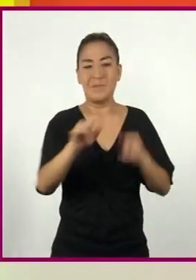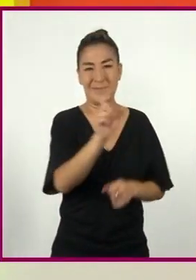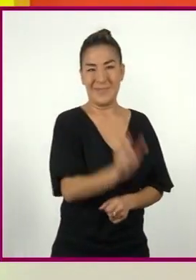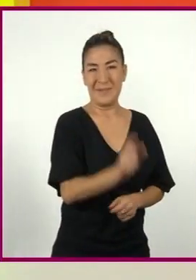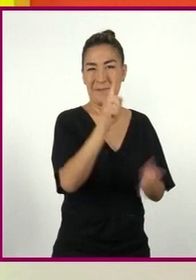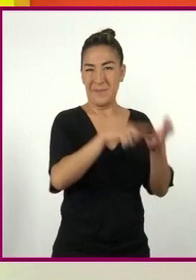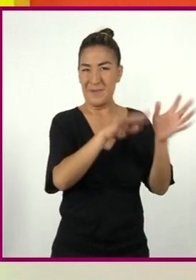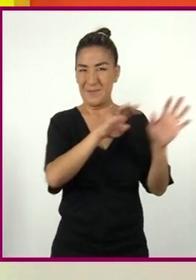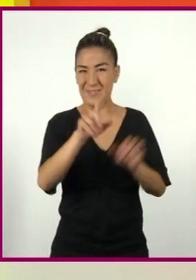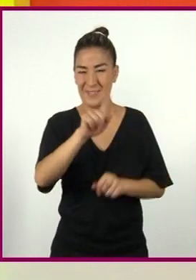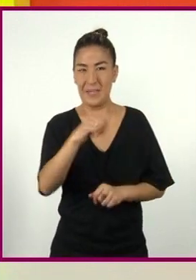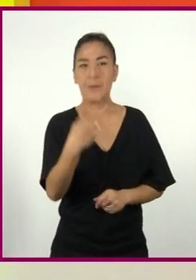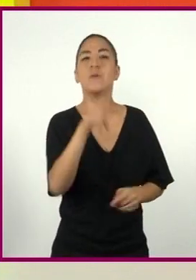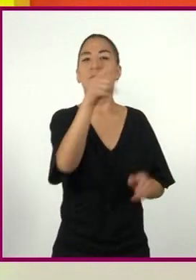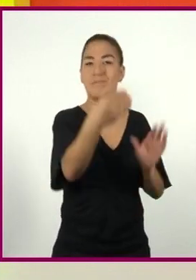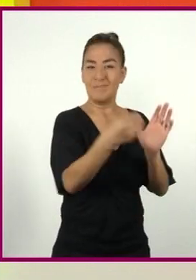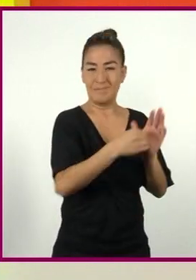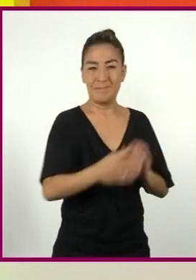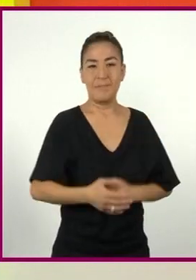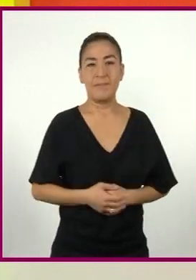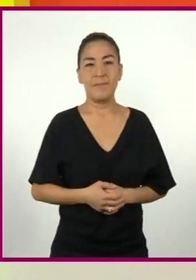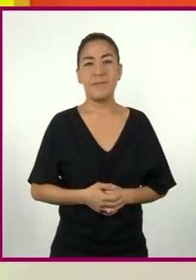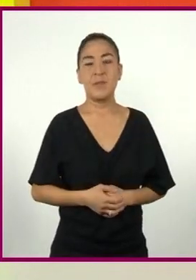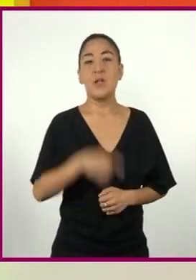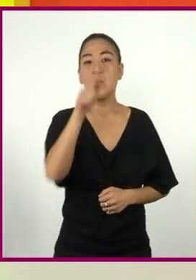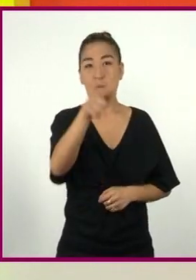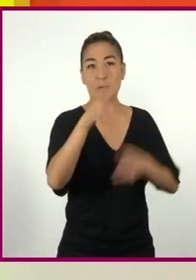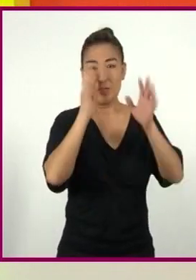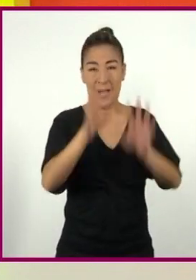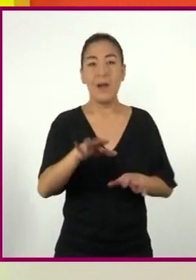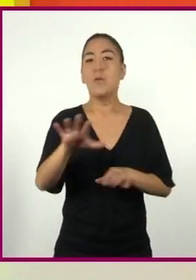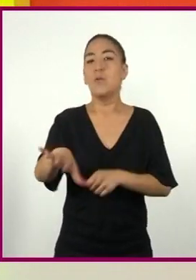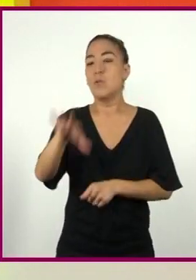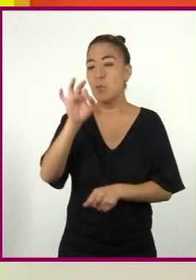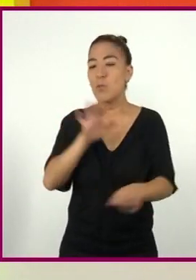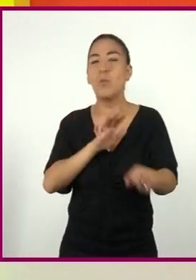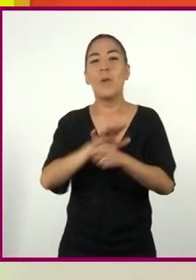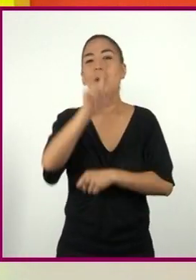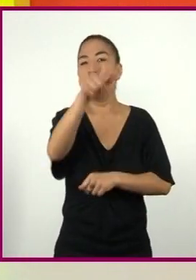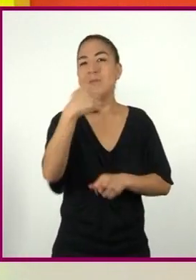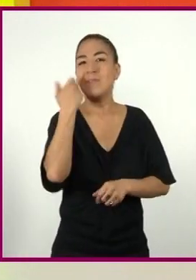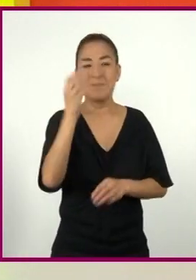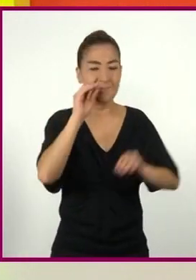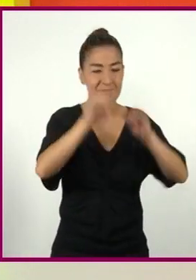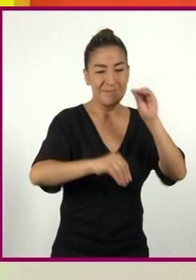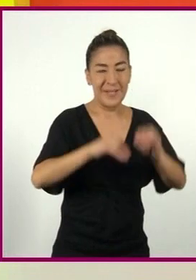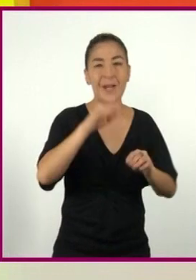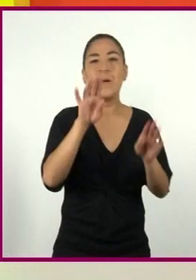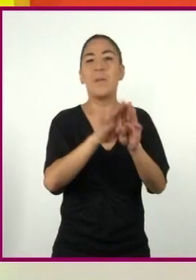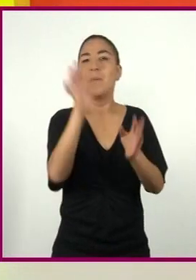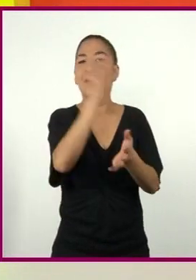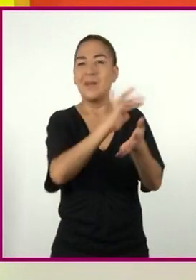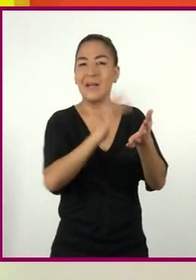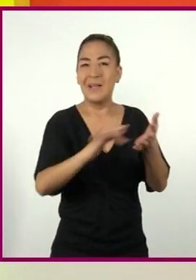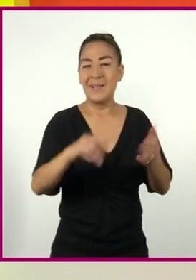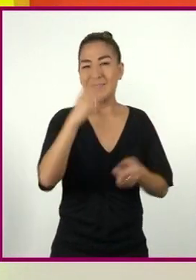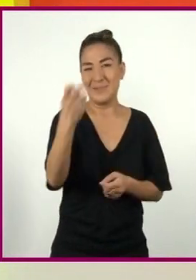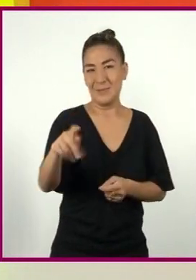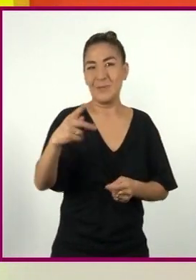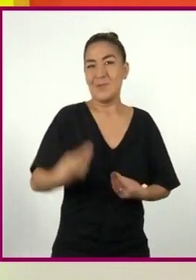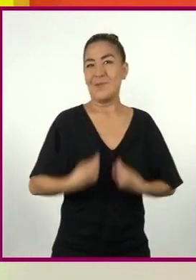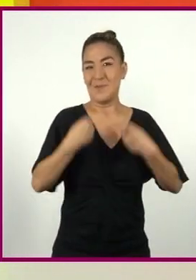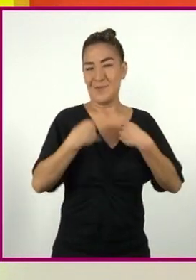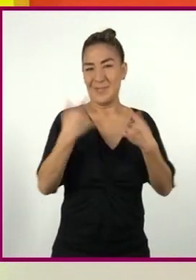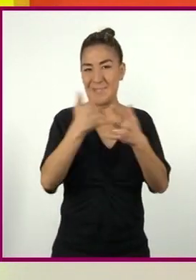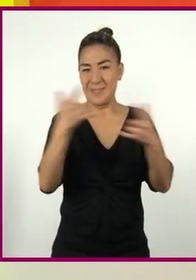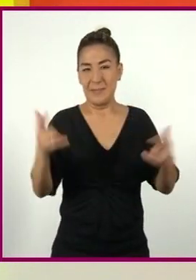ustedes ya seleccionaron el personaje o personajes de los que leerían una biografía?